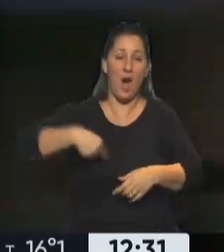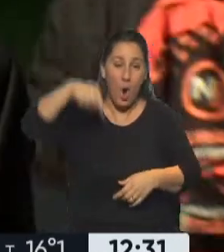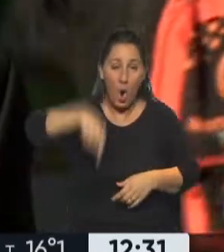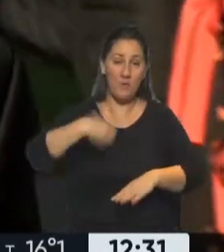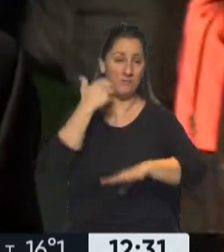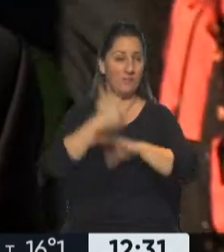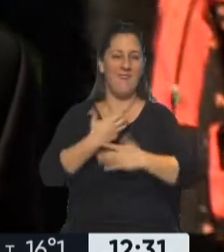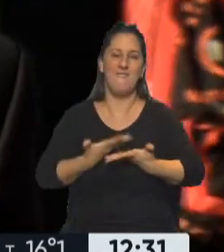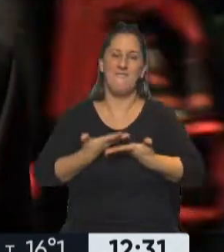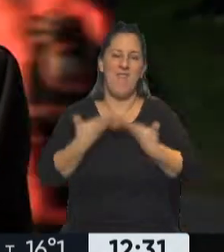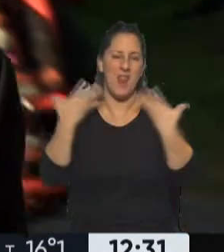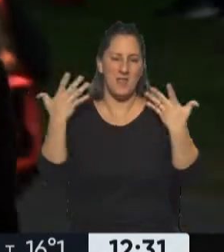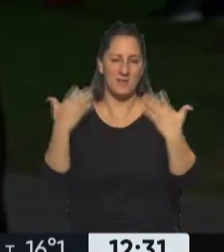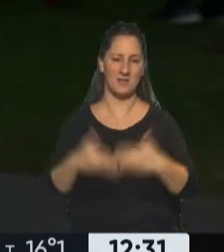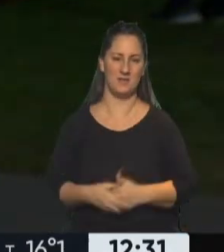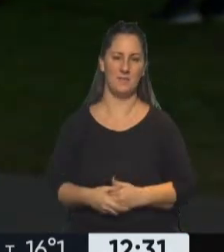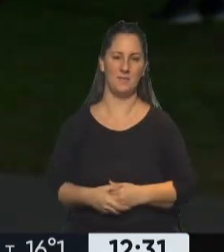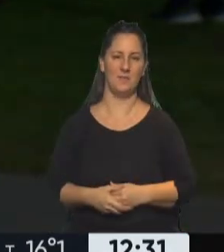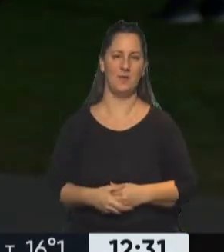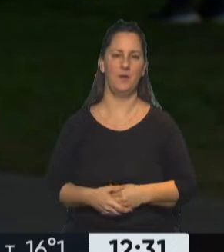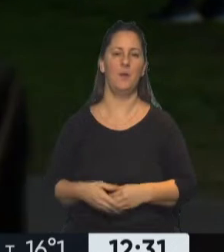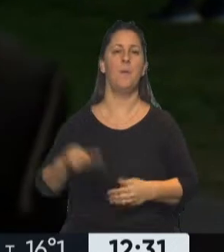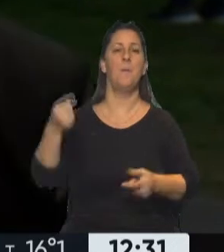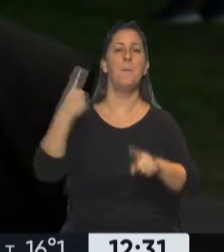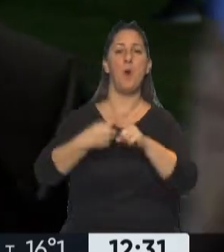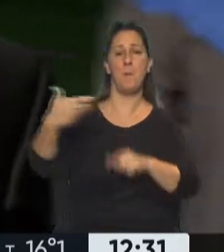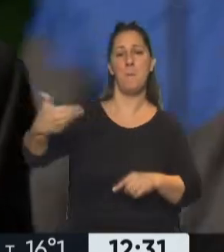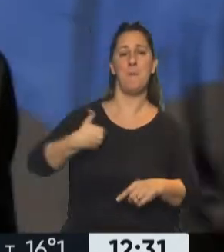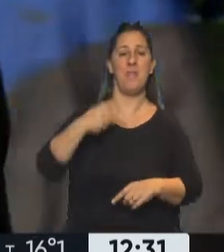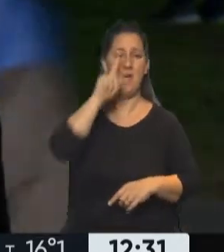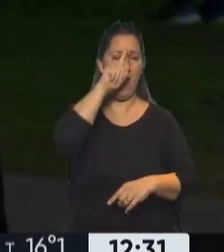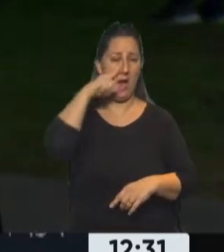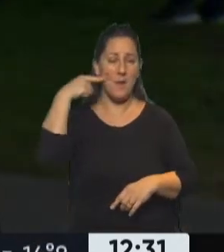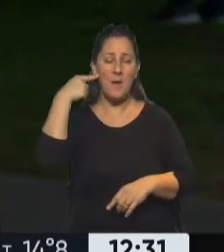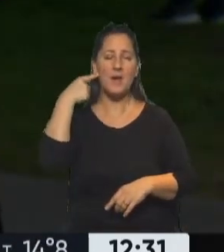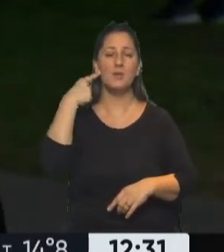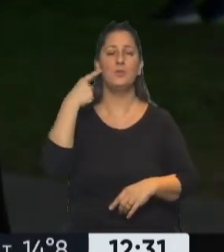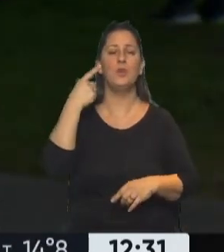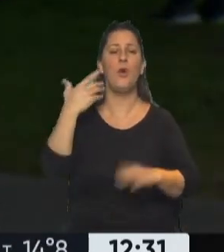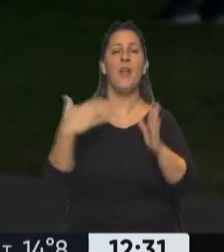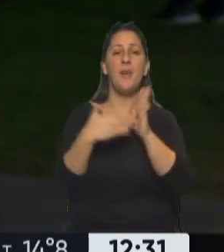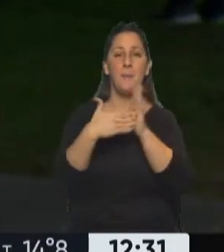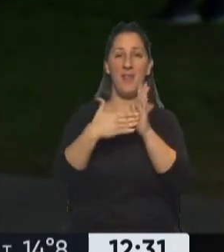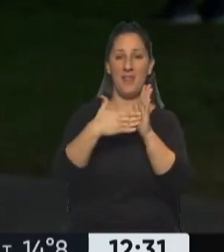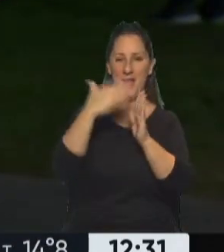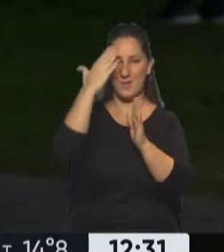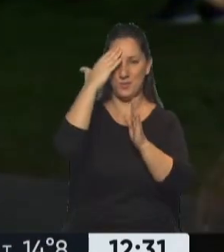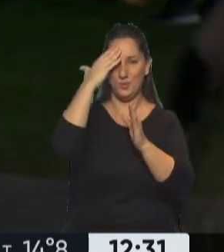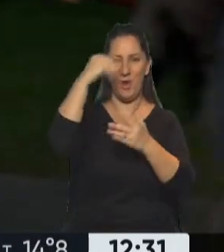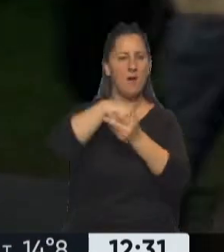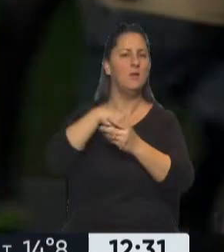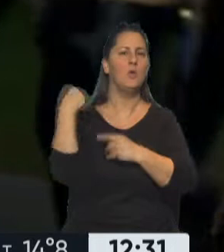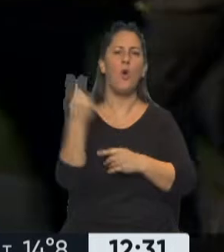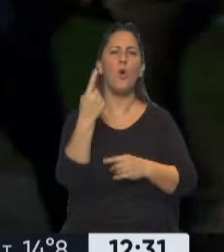estar aquí por mandato de nuestro presidente Alberto Fernández, dependiendo de cultura, incorporar la palabra